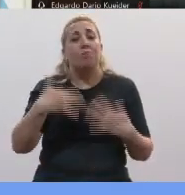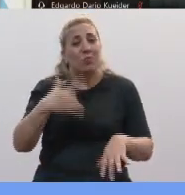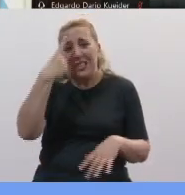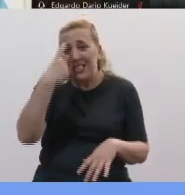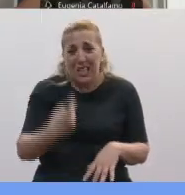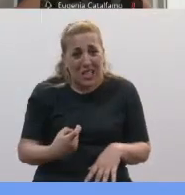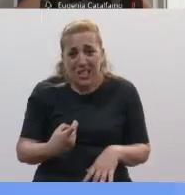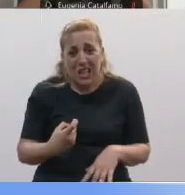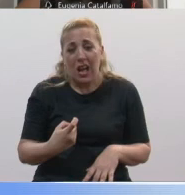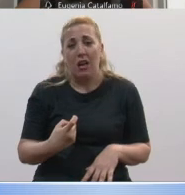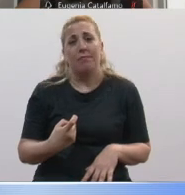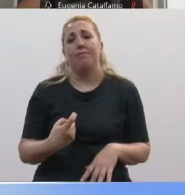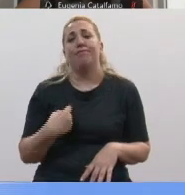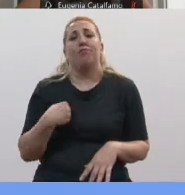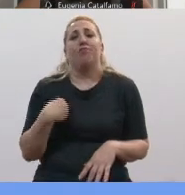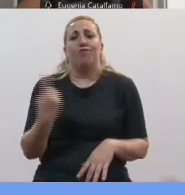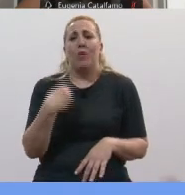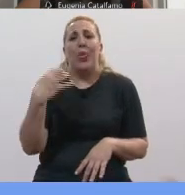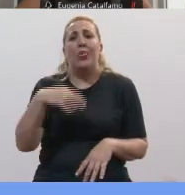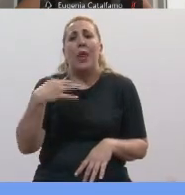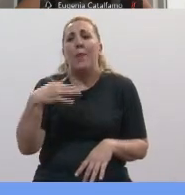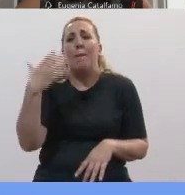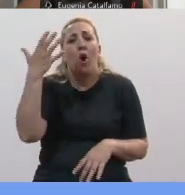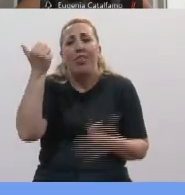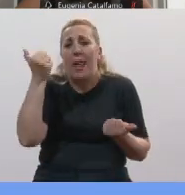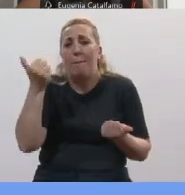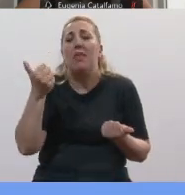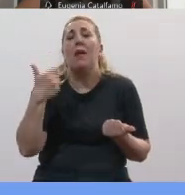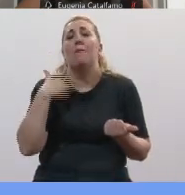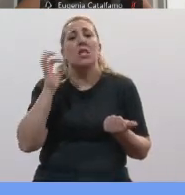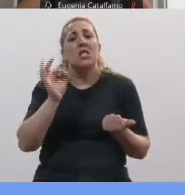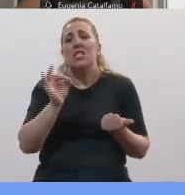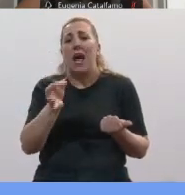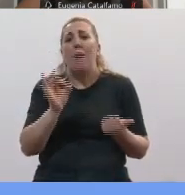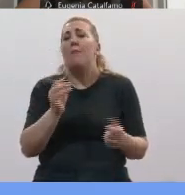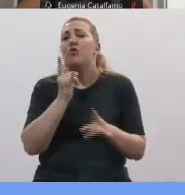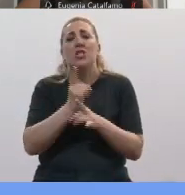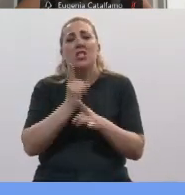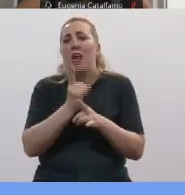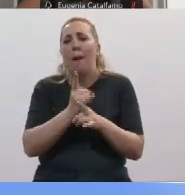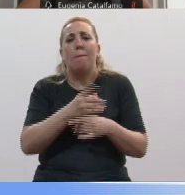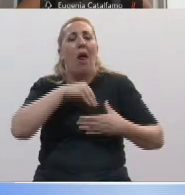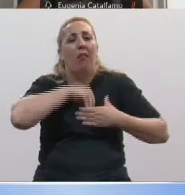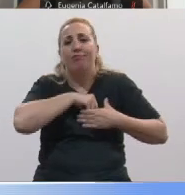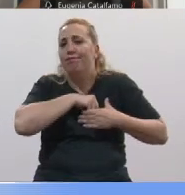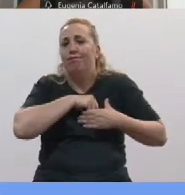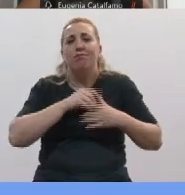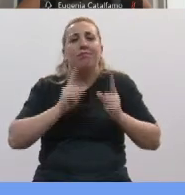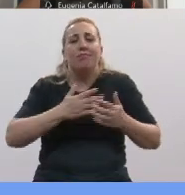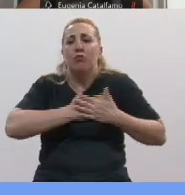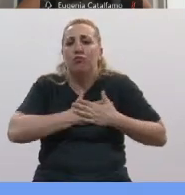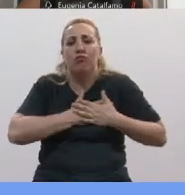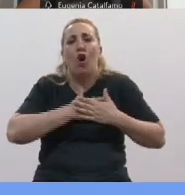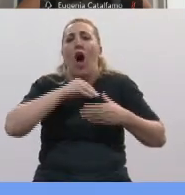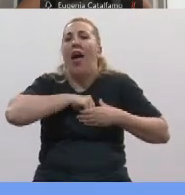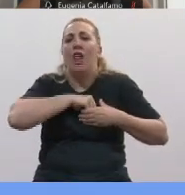tristemente tenemos que despedir, pero que sabemos que siempre va a estar en el corazón de nuestro pueblo